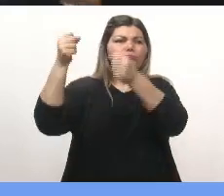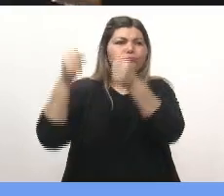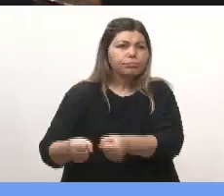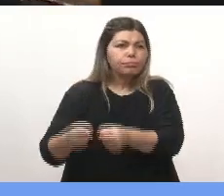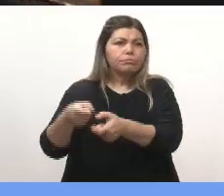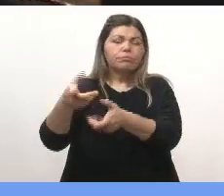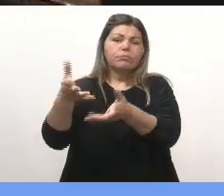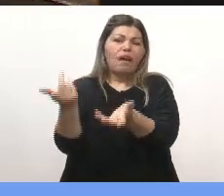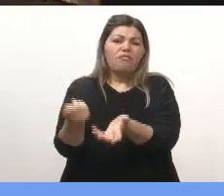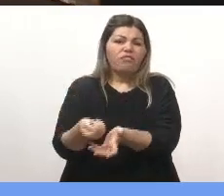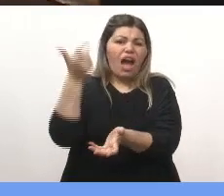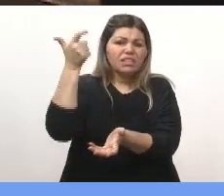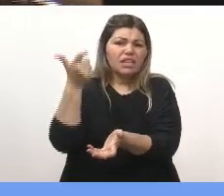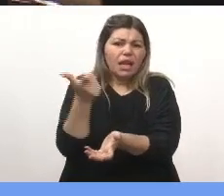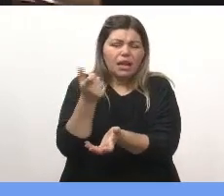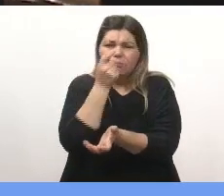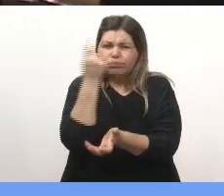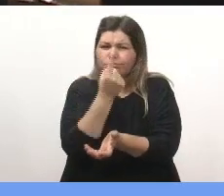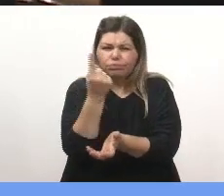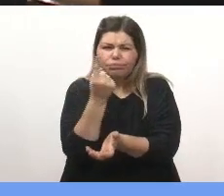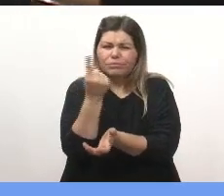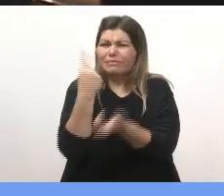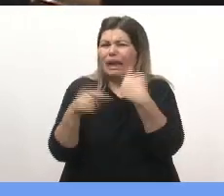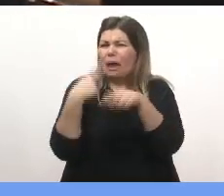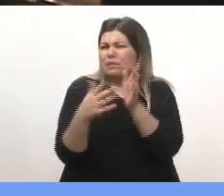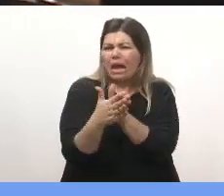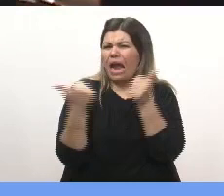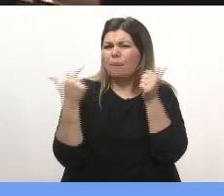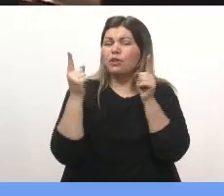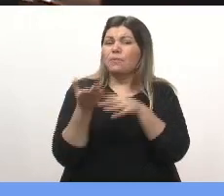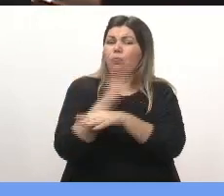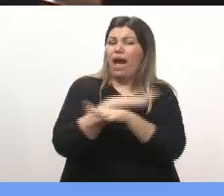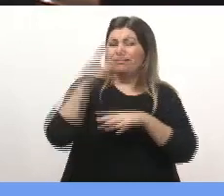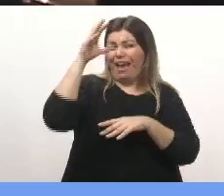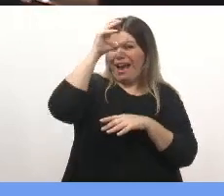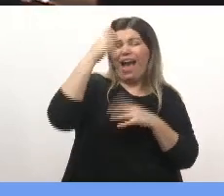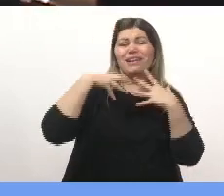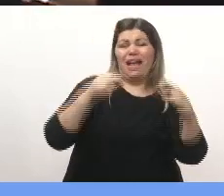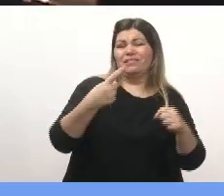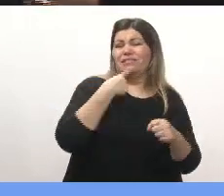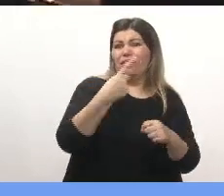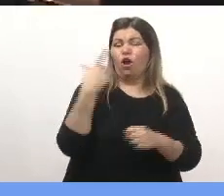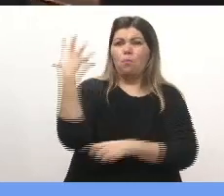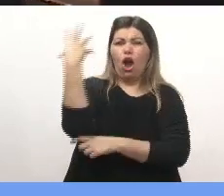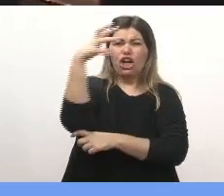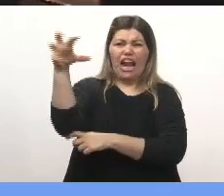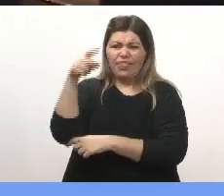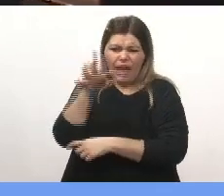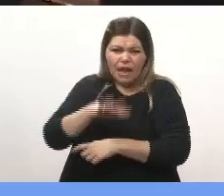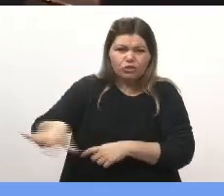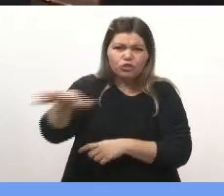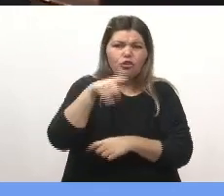con todas las facilidades y en un trámite exprés, como bien decía el Canciller, un radar en esa zona